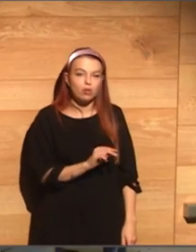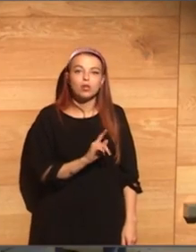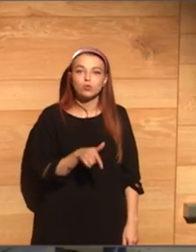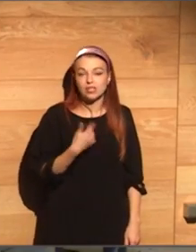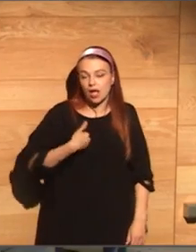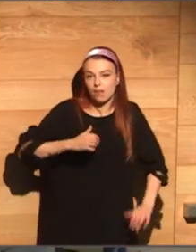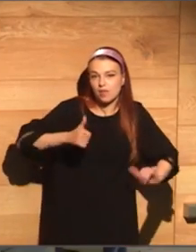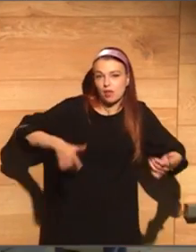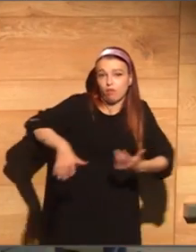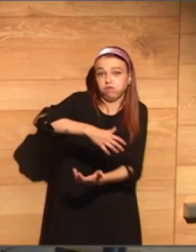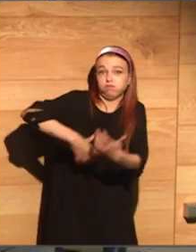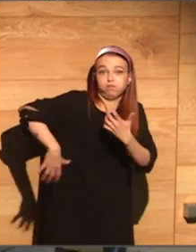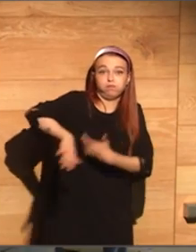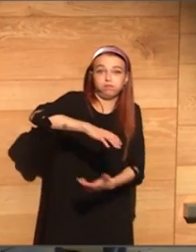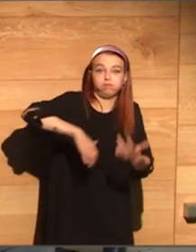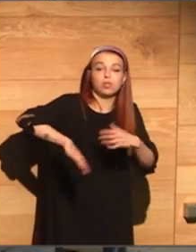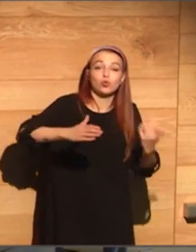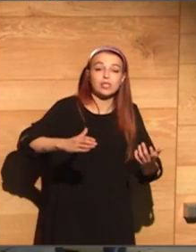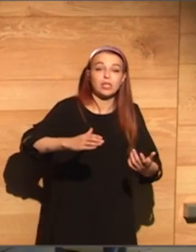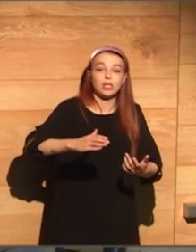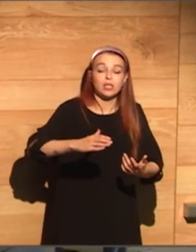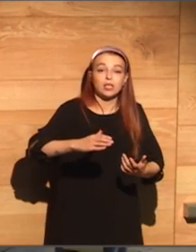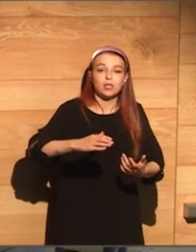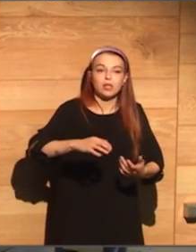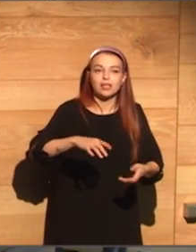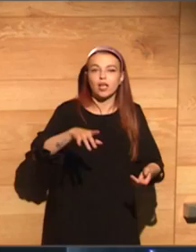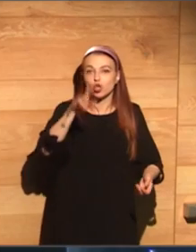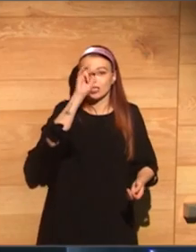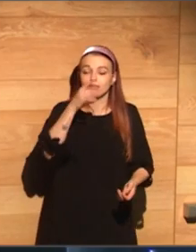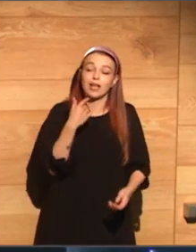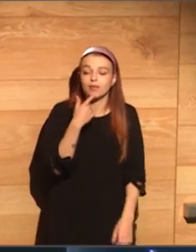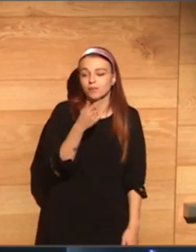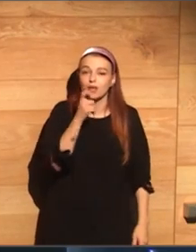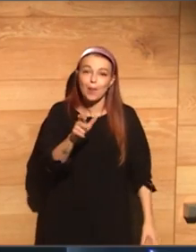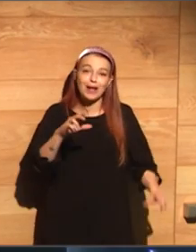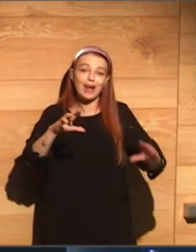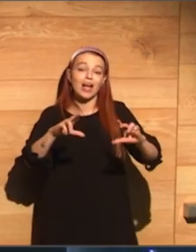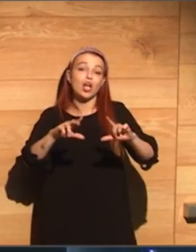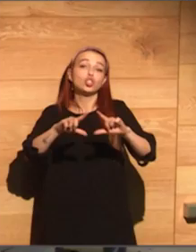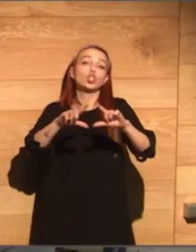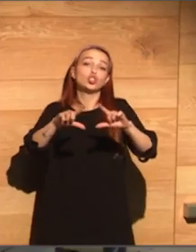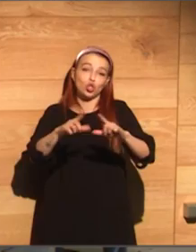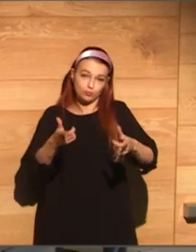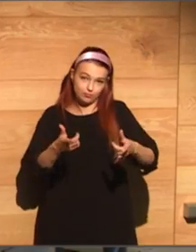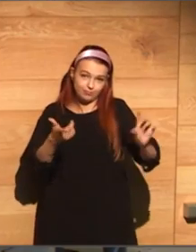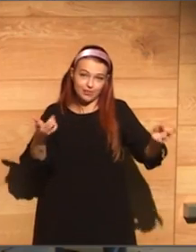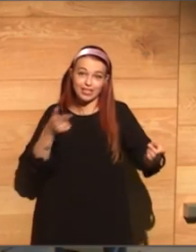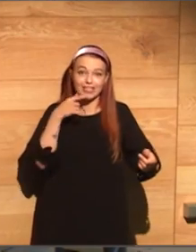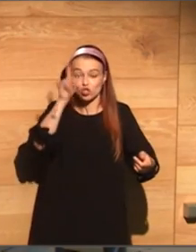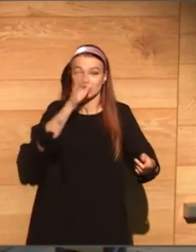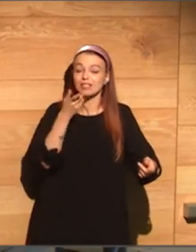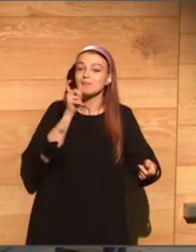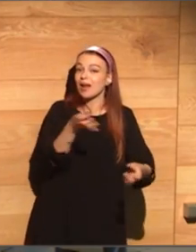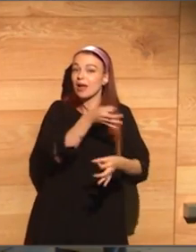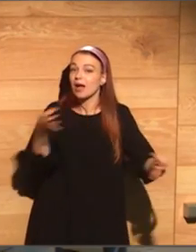un chocho descomunal. Y entonces Carlos y... No sé si es la expresión que... Hombre, yo nunca había oído hablar de Madrid en esos términos en mi vida. O sea,